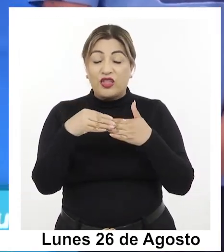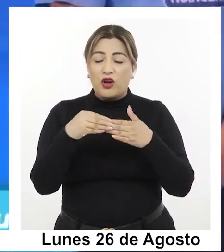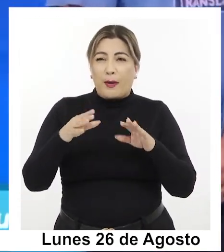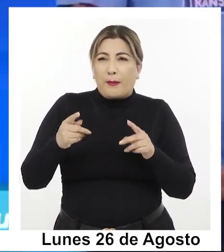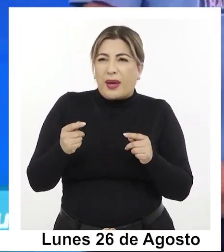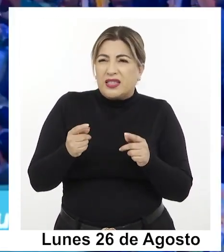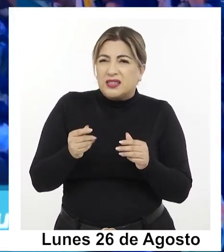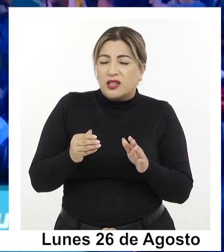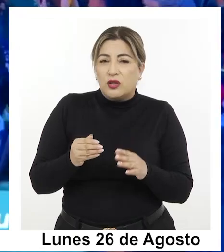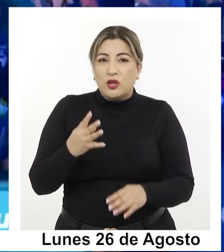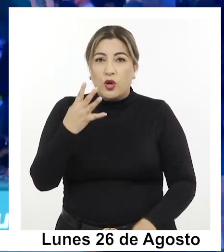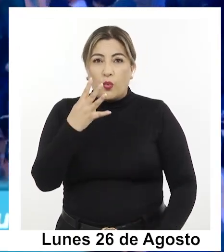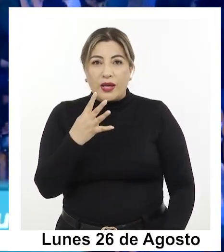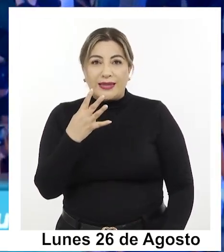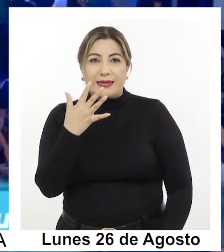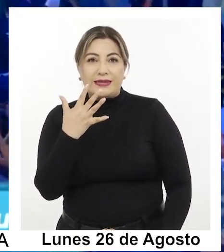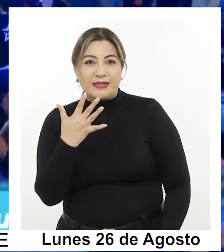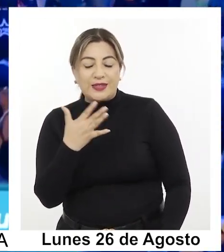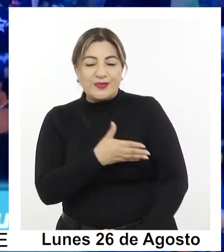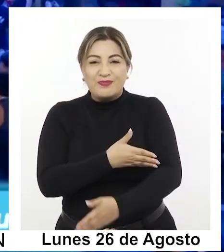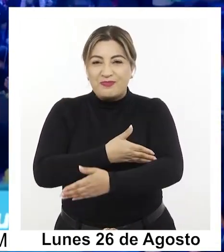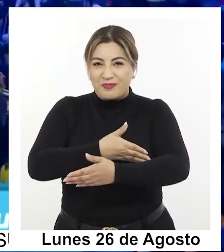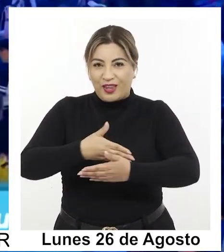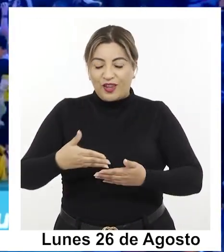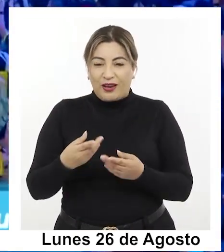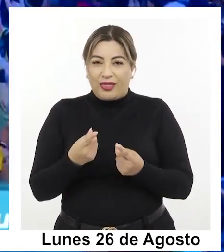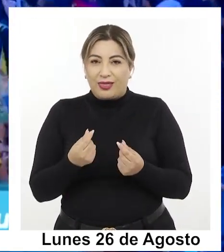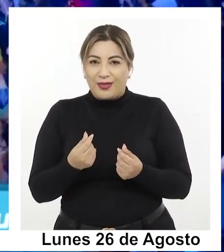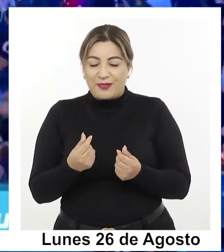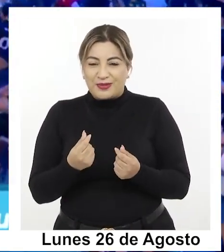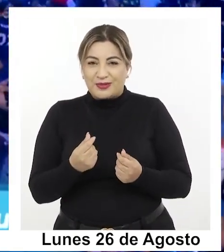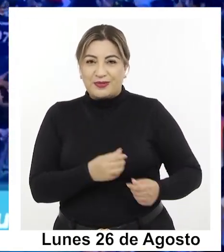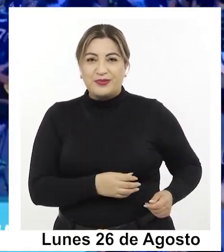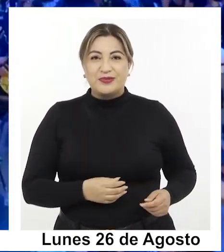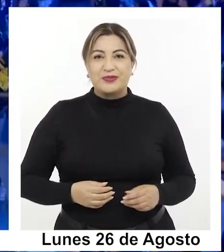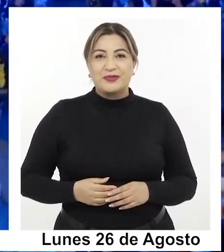algo así como 45 millones de pesos.